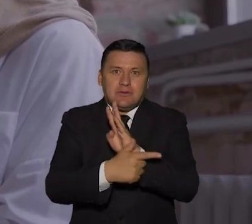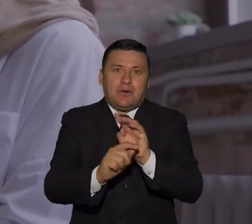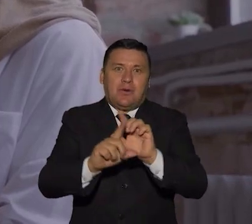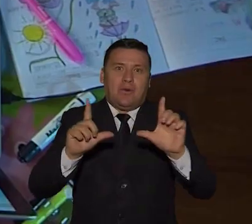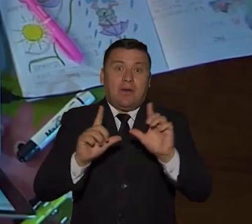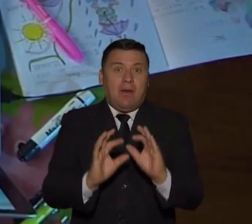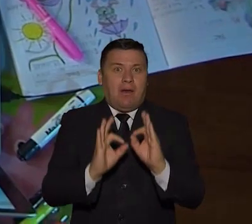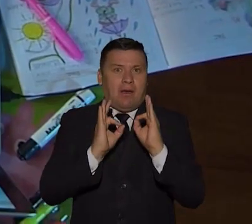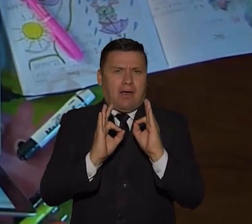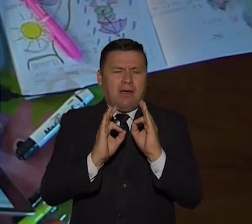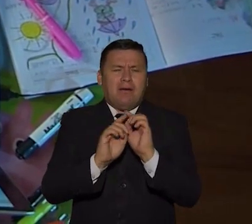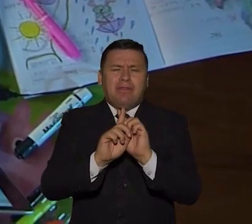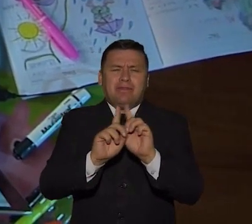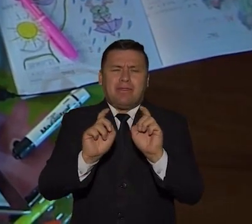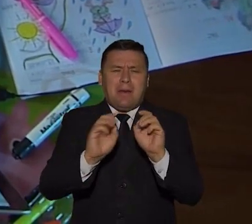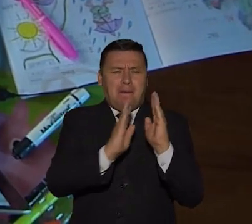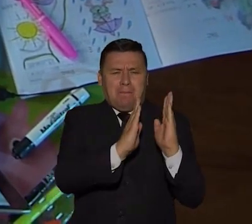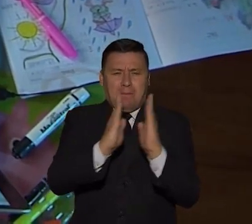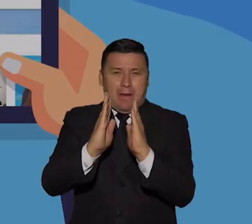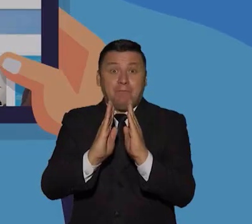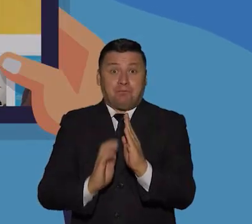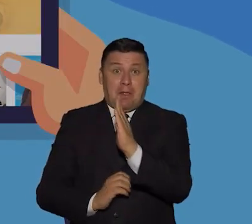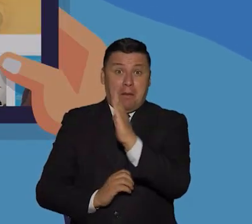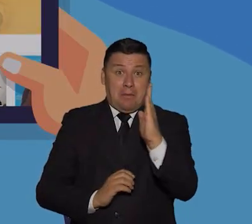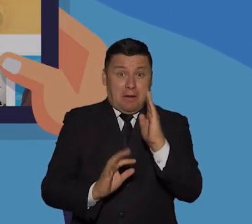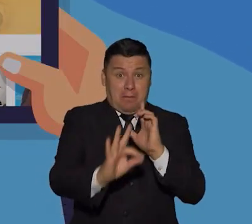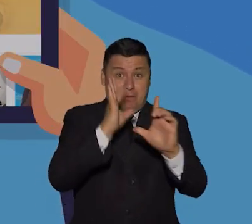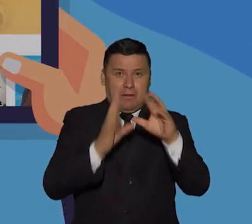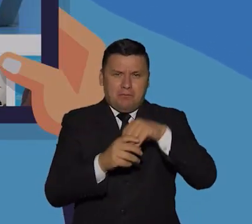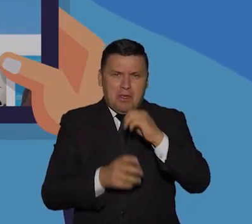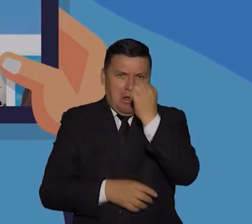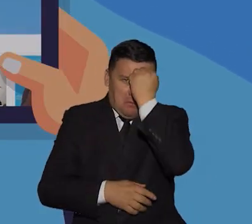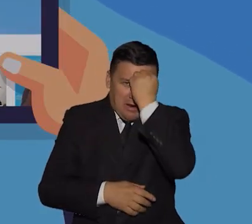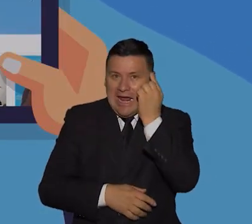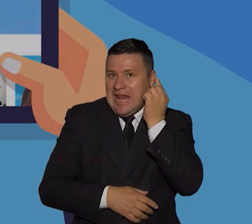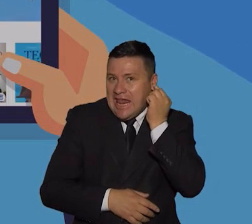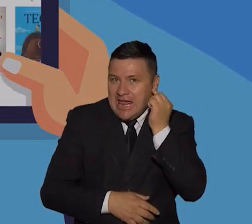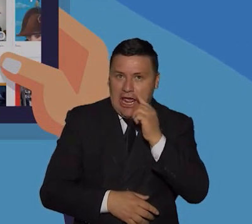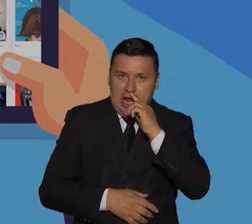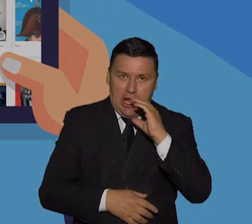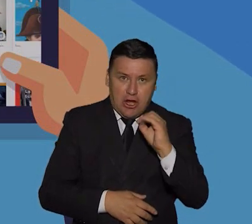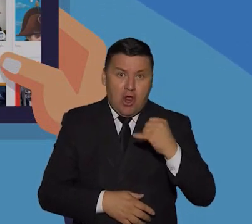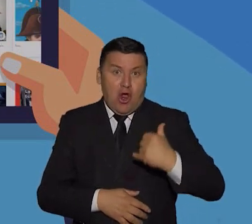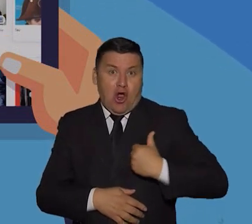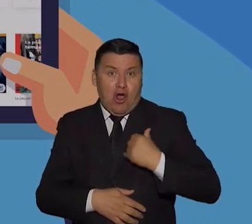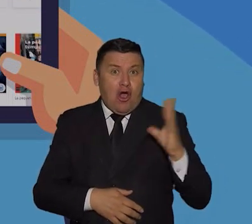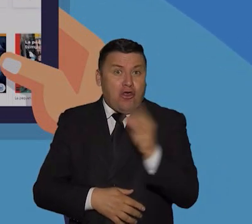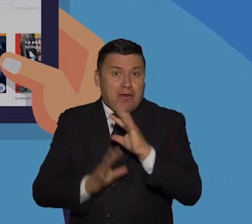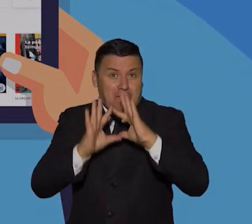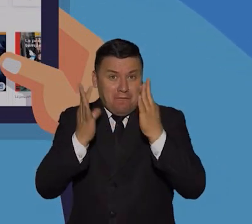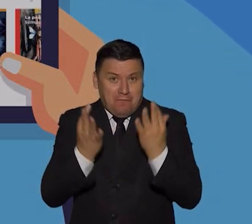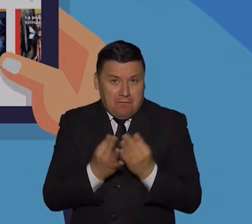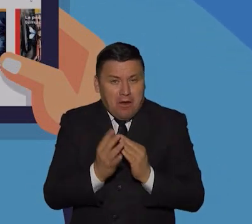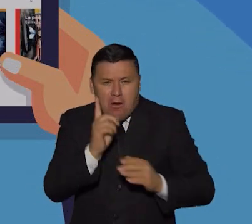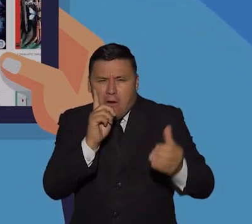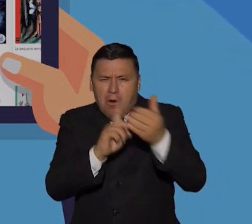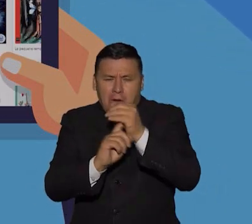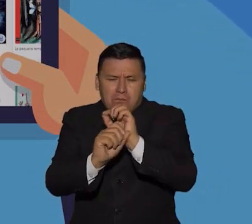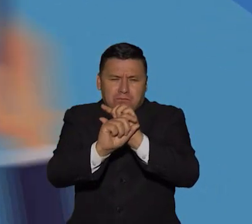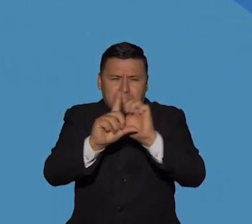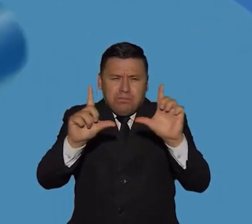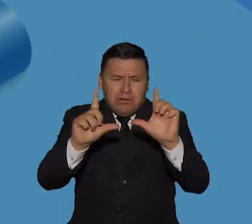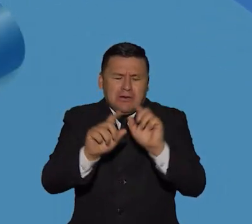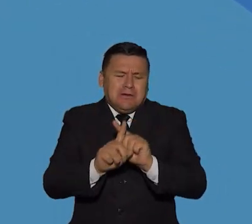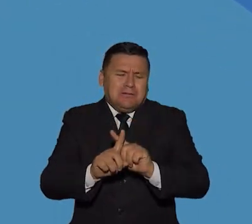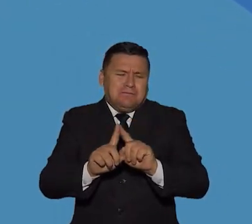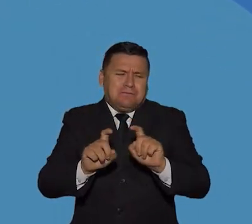que brinda acceso a contenidos de calidad en diversos formatos. En la Biblioteca Digital, docentes, niñas, niños, jóvenes y